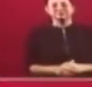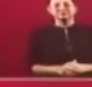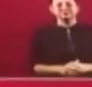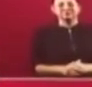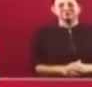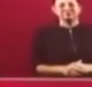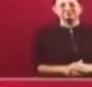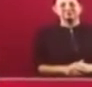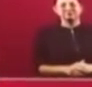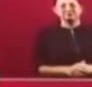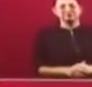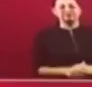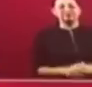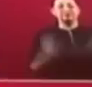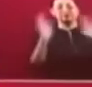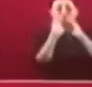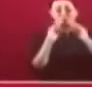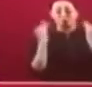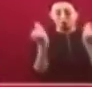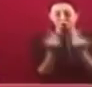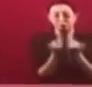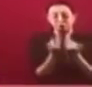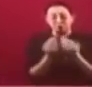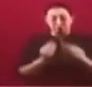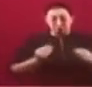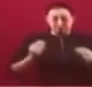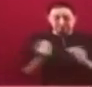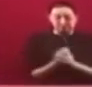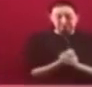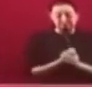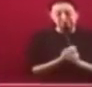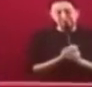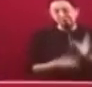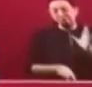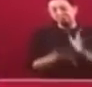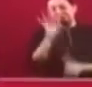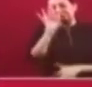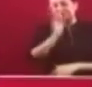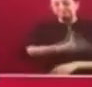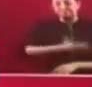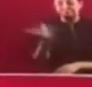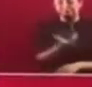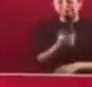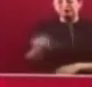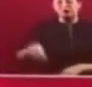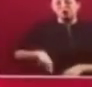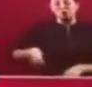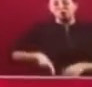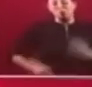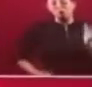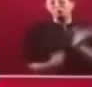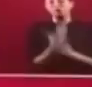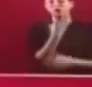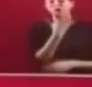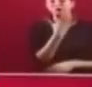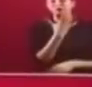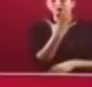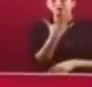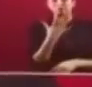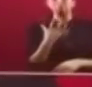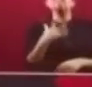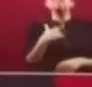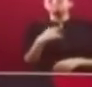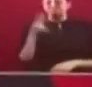que se está llevando a la práctica con el nuevo gobierno va a